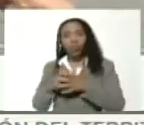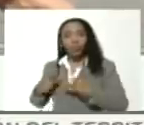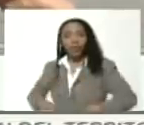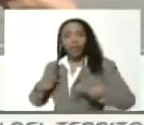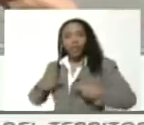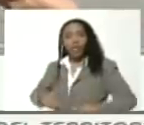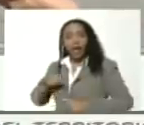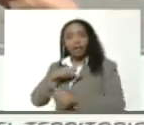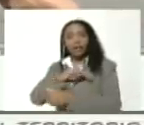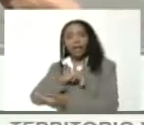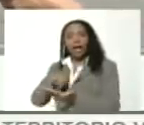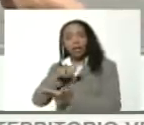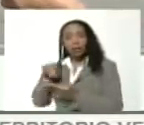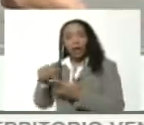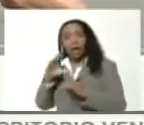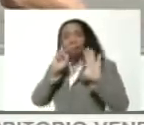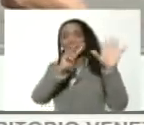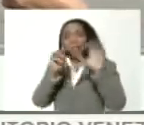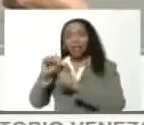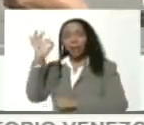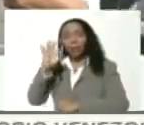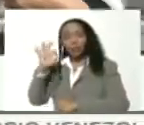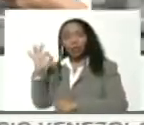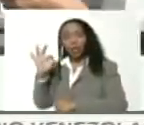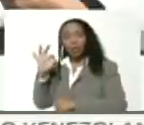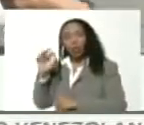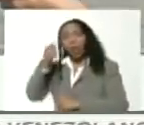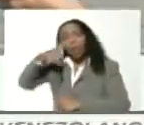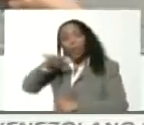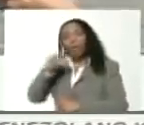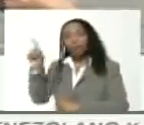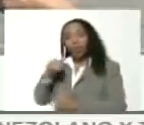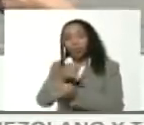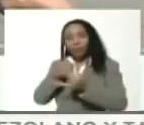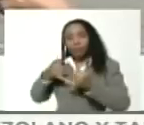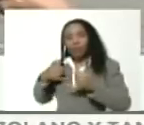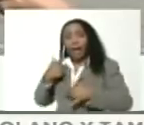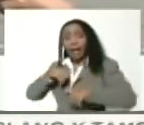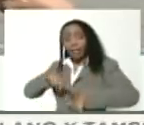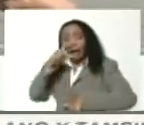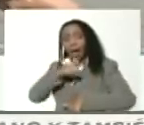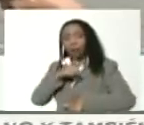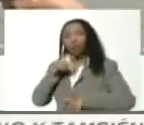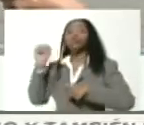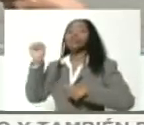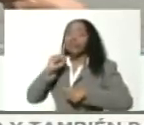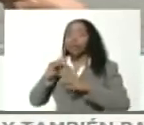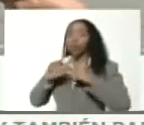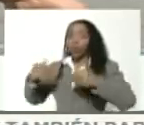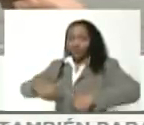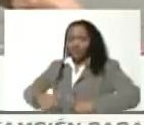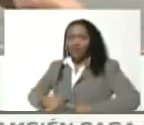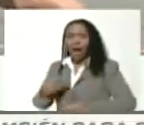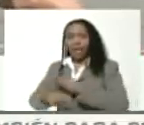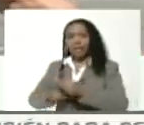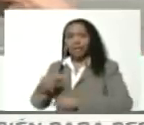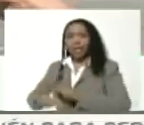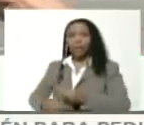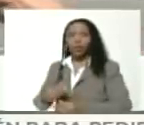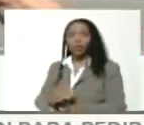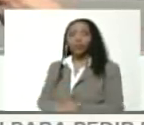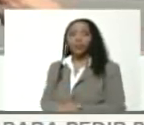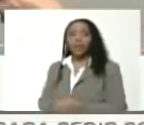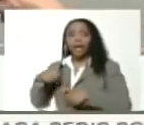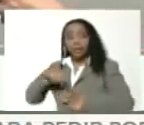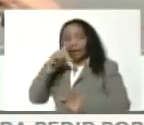hasta llegar al 70% de la población, que es la meta que nos hemos trazado para este año. si todos los esfuerzos que estamos haciendo se concretan, este